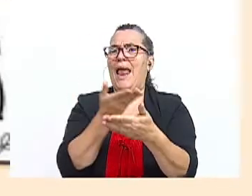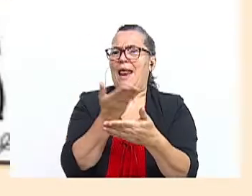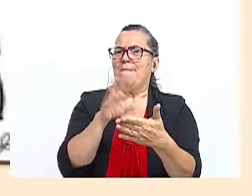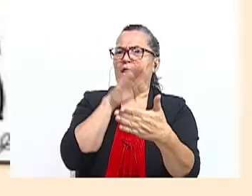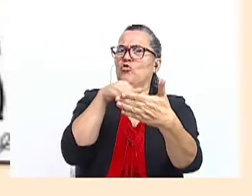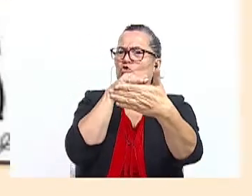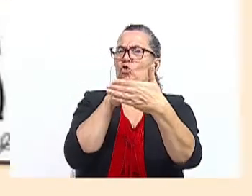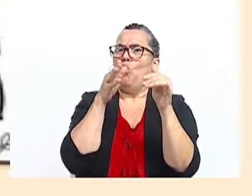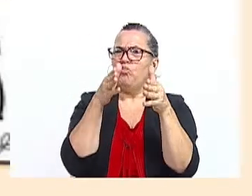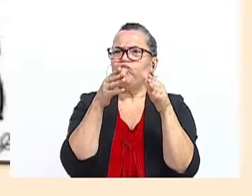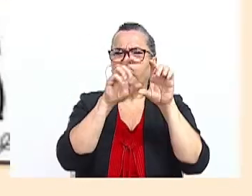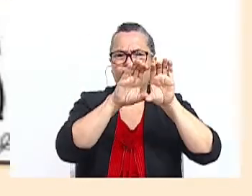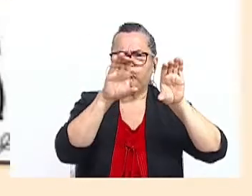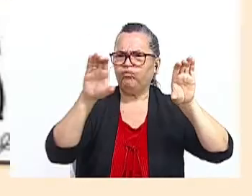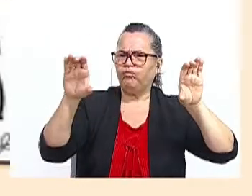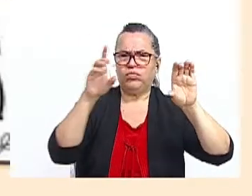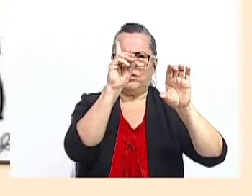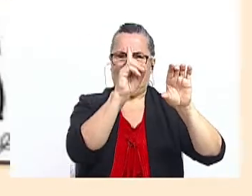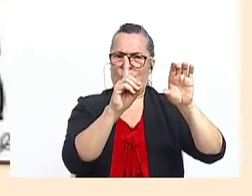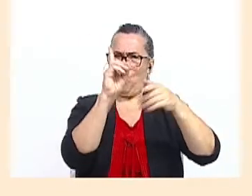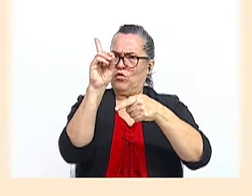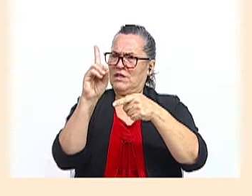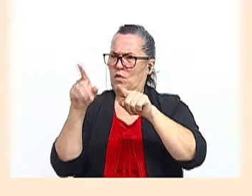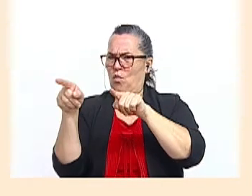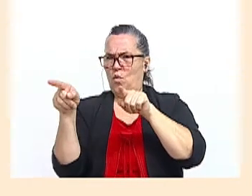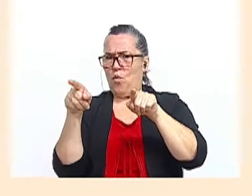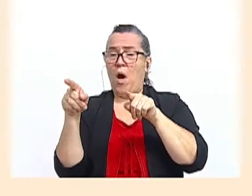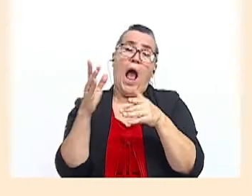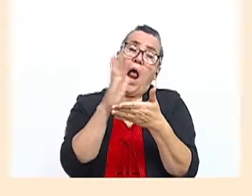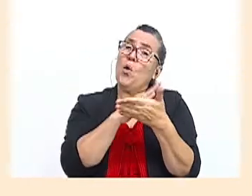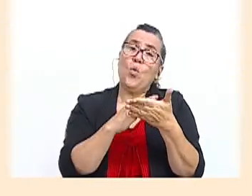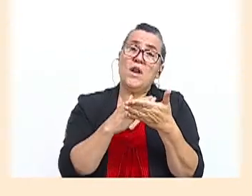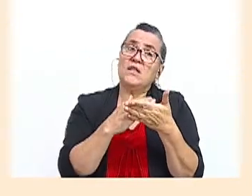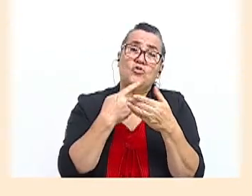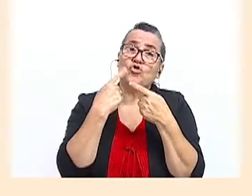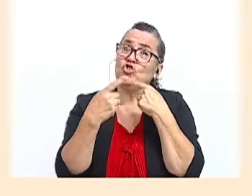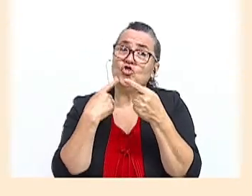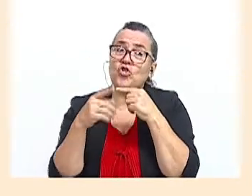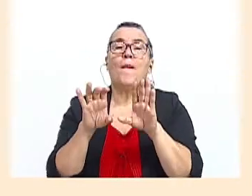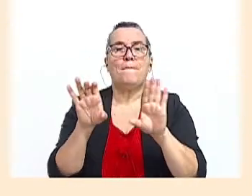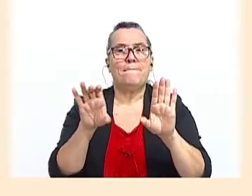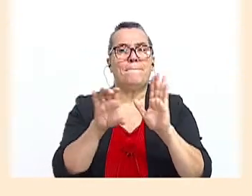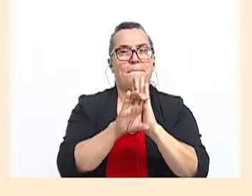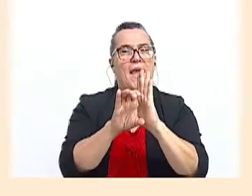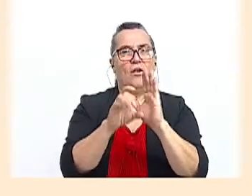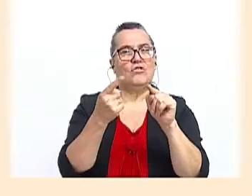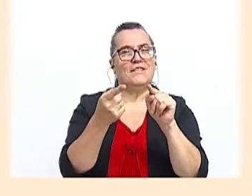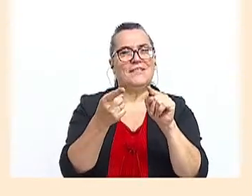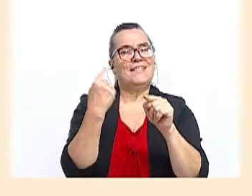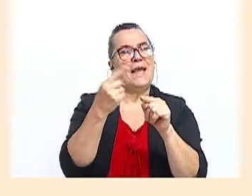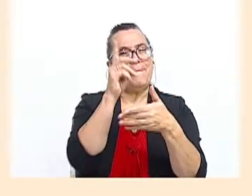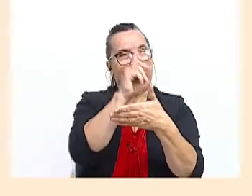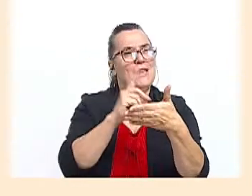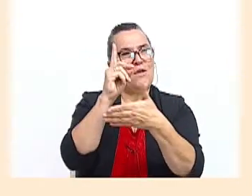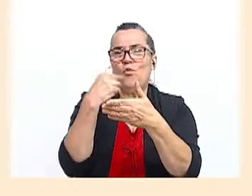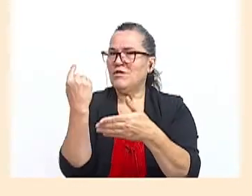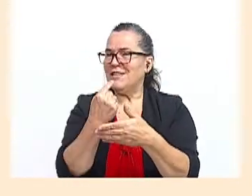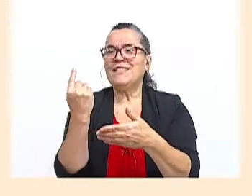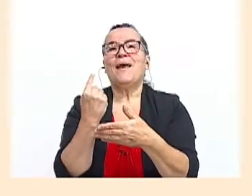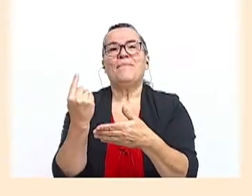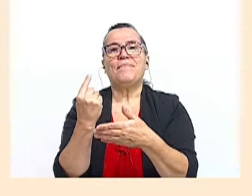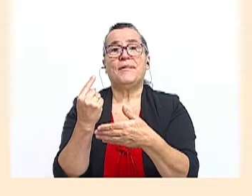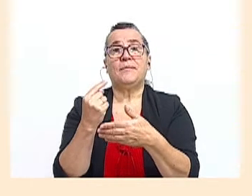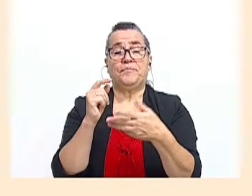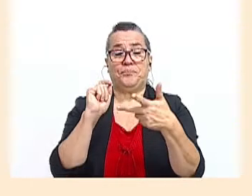En ocasiones encontraremos tiras cómicas que no presentan diálogos, pero sí siempre llevarán dibujo. El